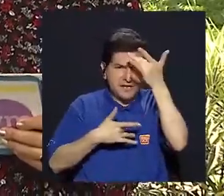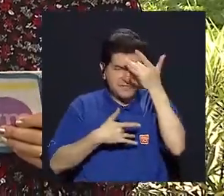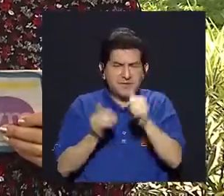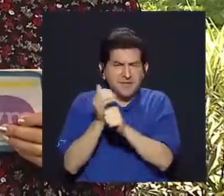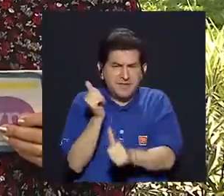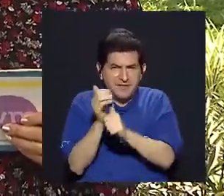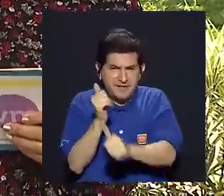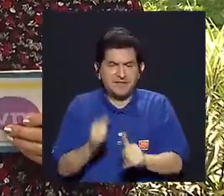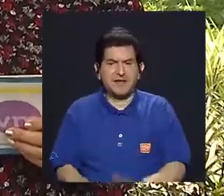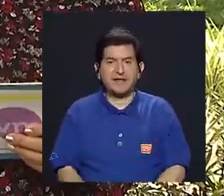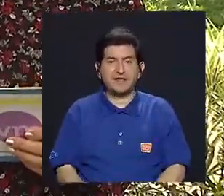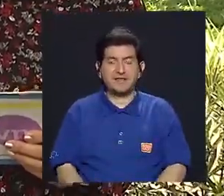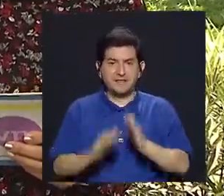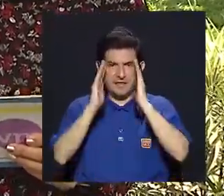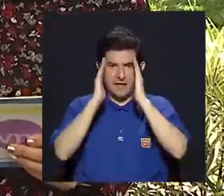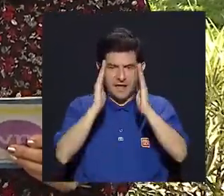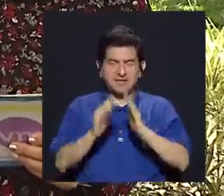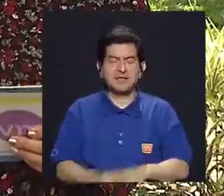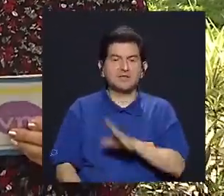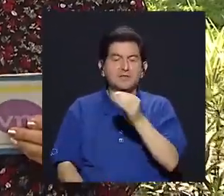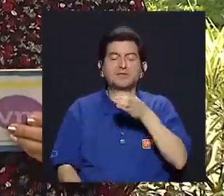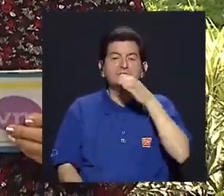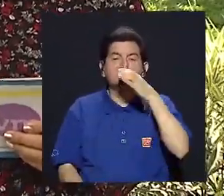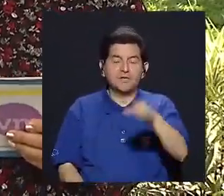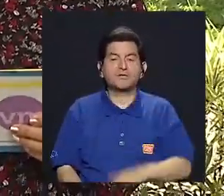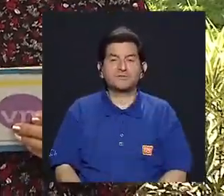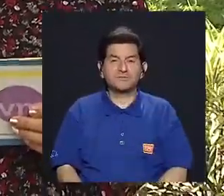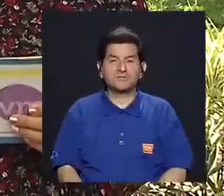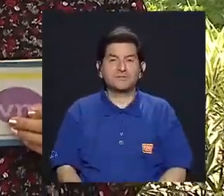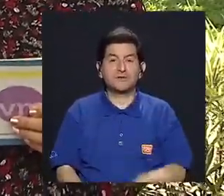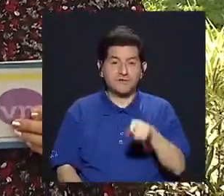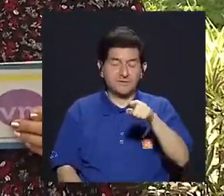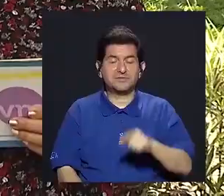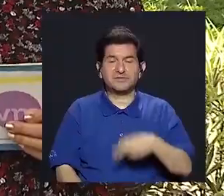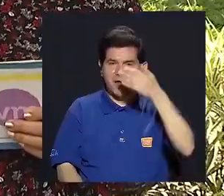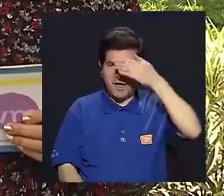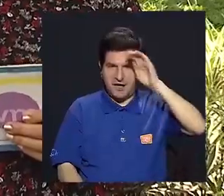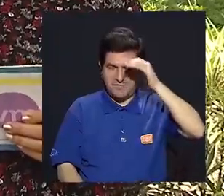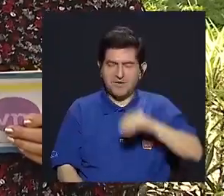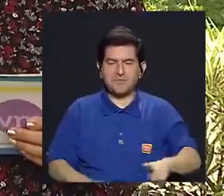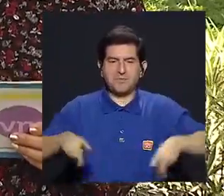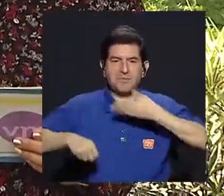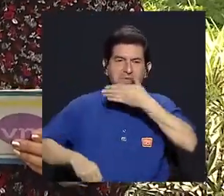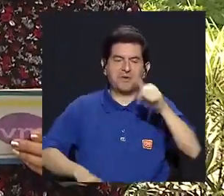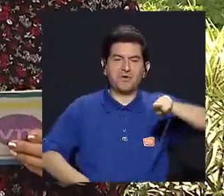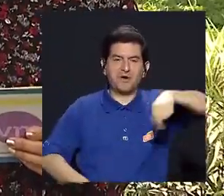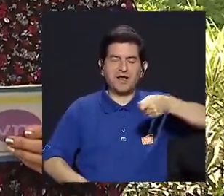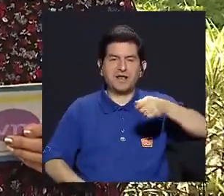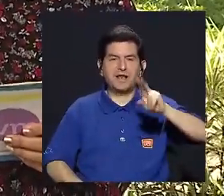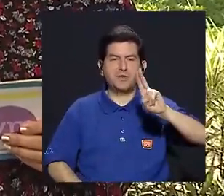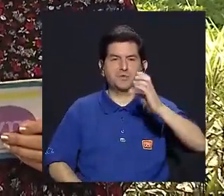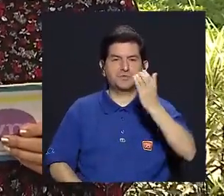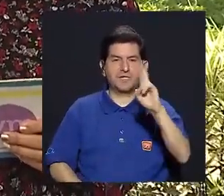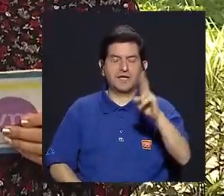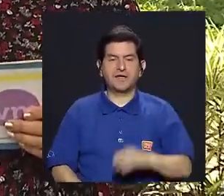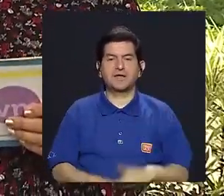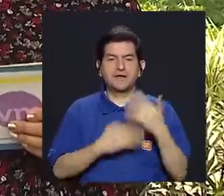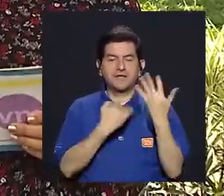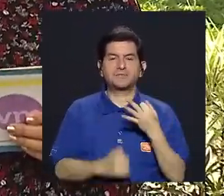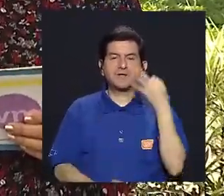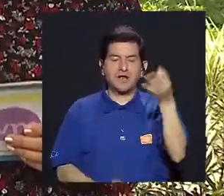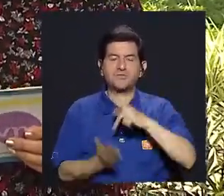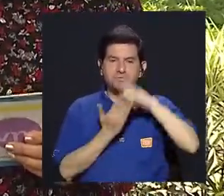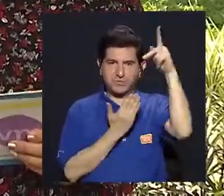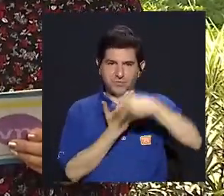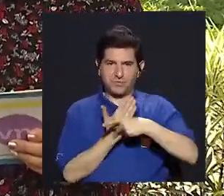de arranques puedes seguirnos y darnos sus sugerencias en nuestra página de facebook vivir mejor canal user les esperamos